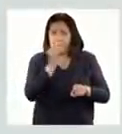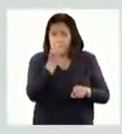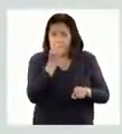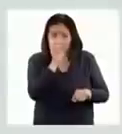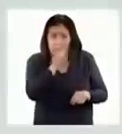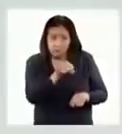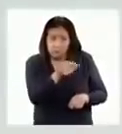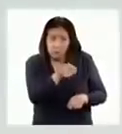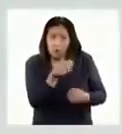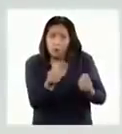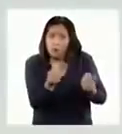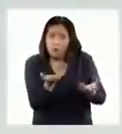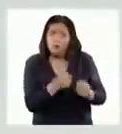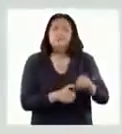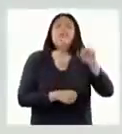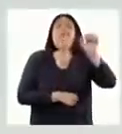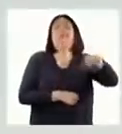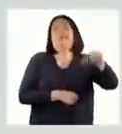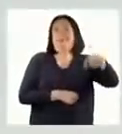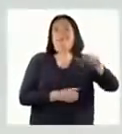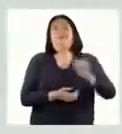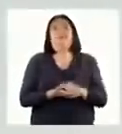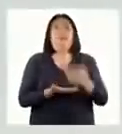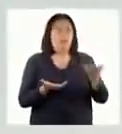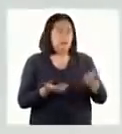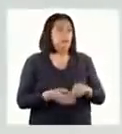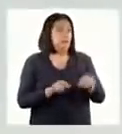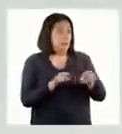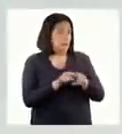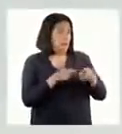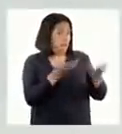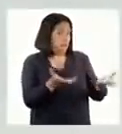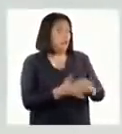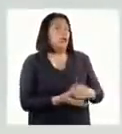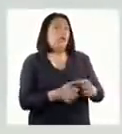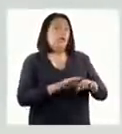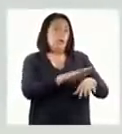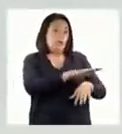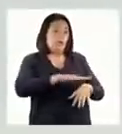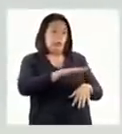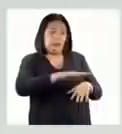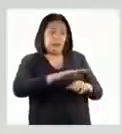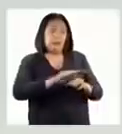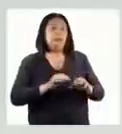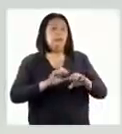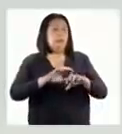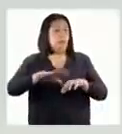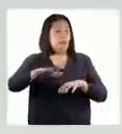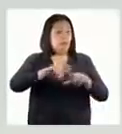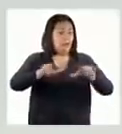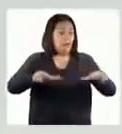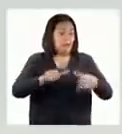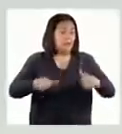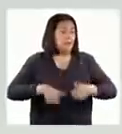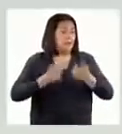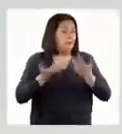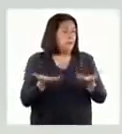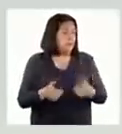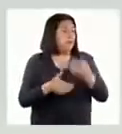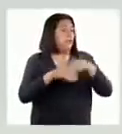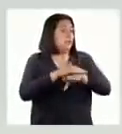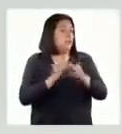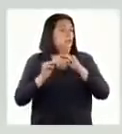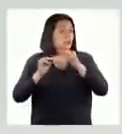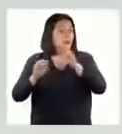¿Cómo sería? Sí, Patricia. Así como existen ecosistemas marinos, pues hay cadenas